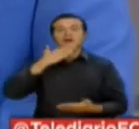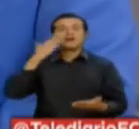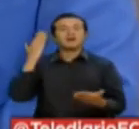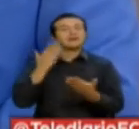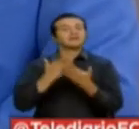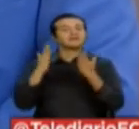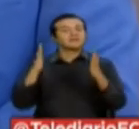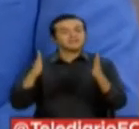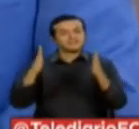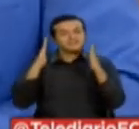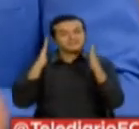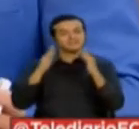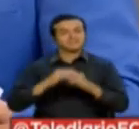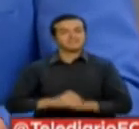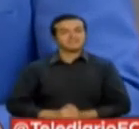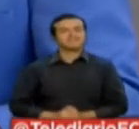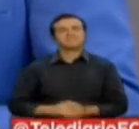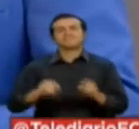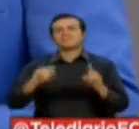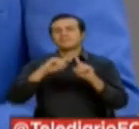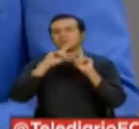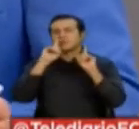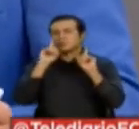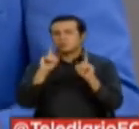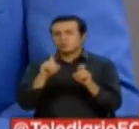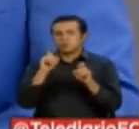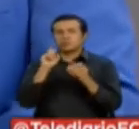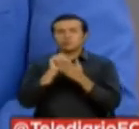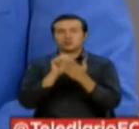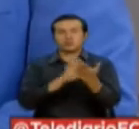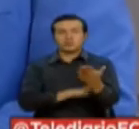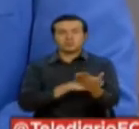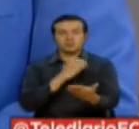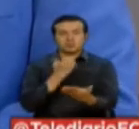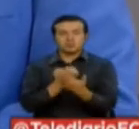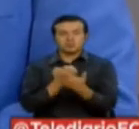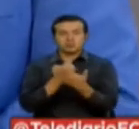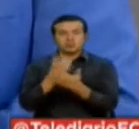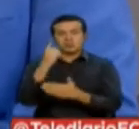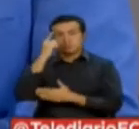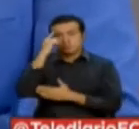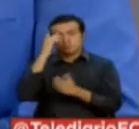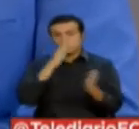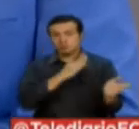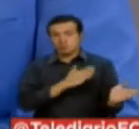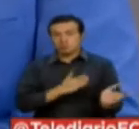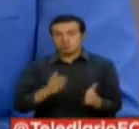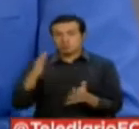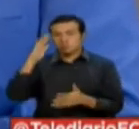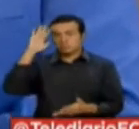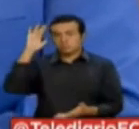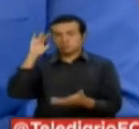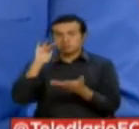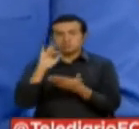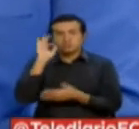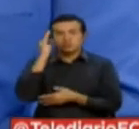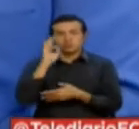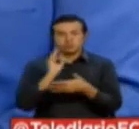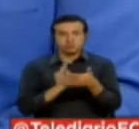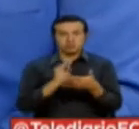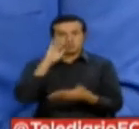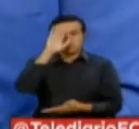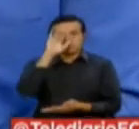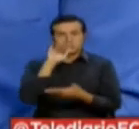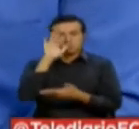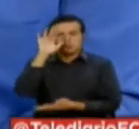estar aquí. Le pregunto, se anunció el programa económico del gobierno y se anuncian recortes presupuestarios